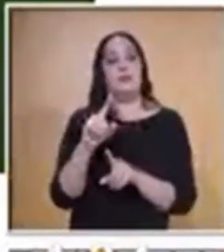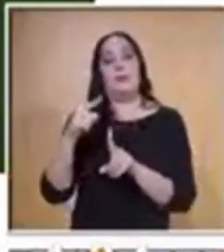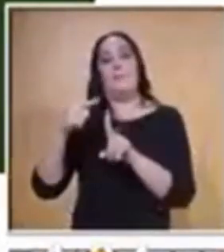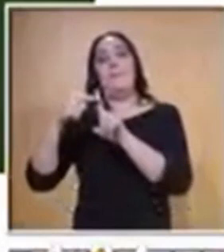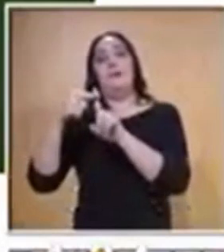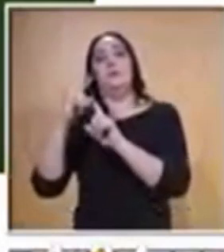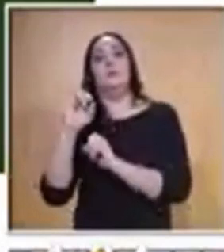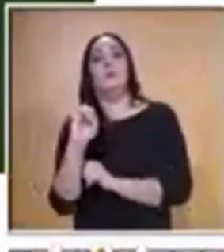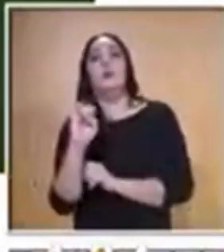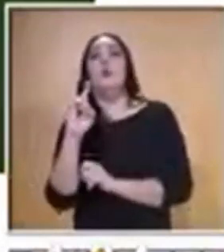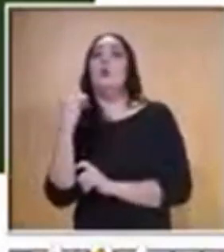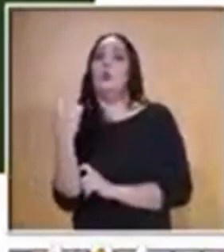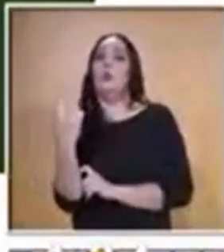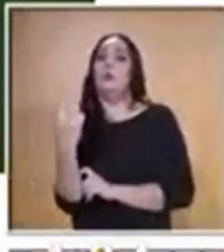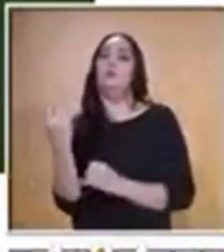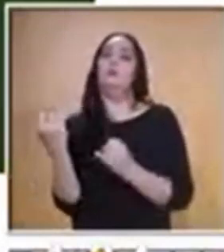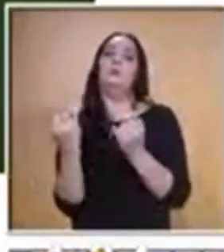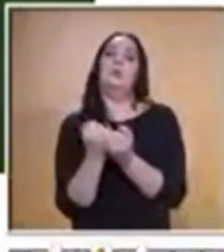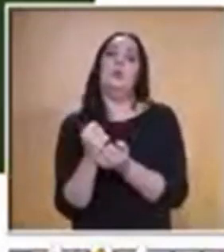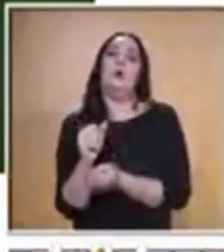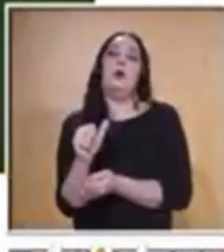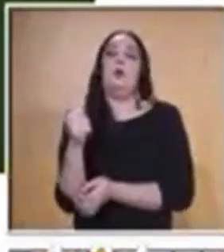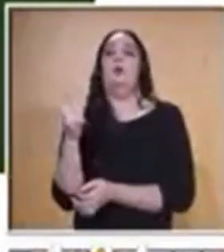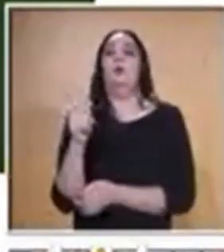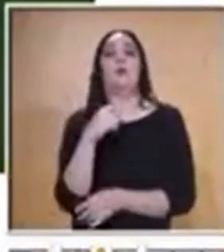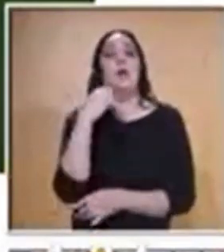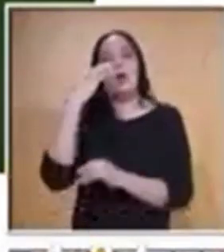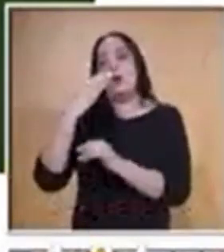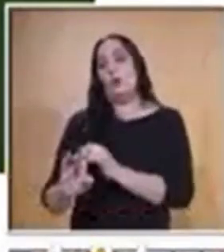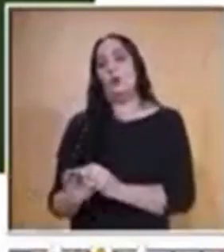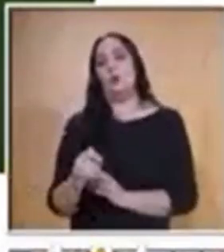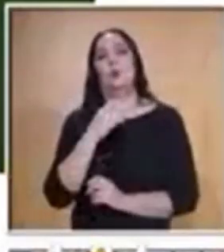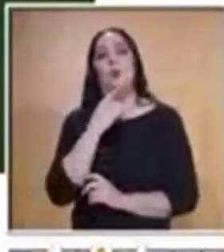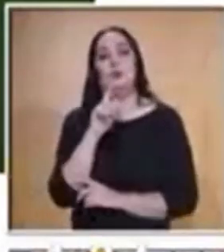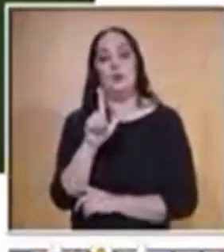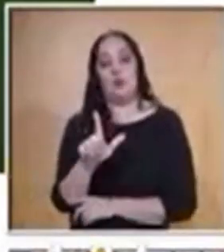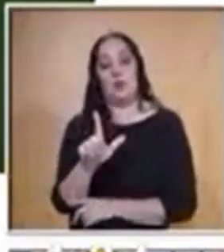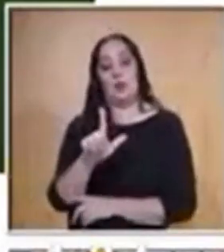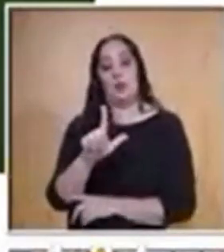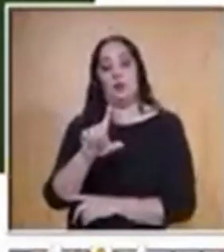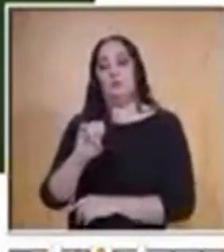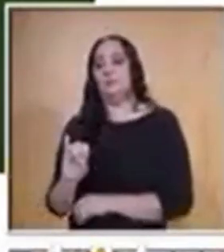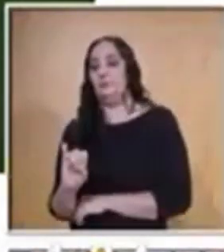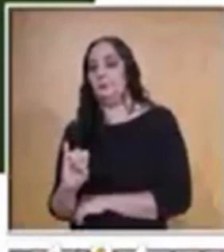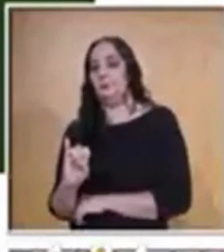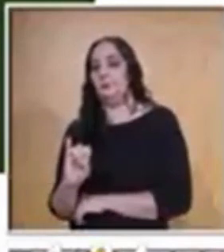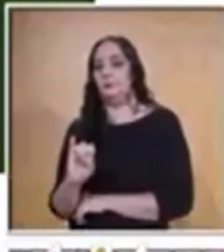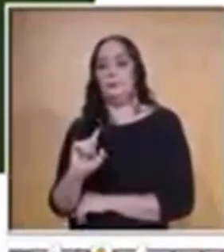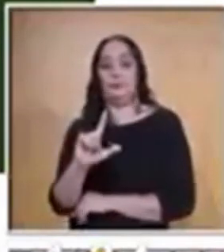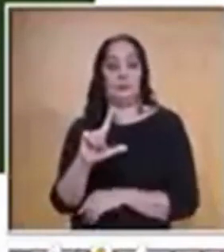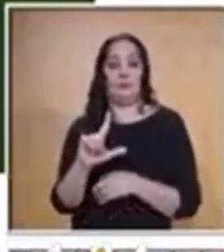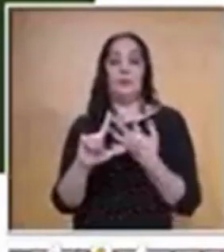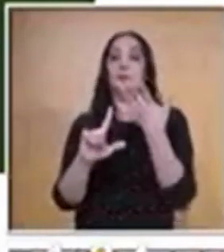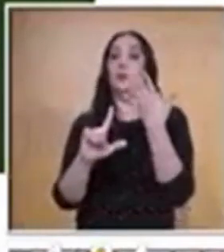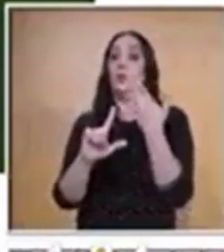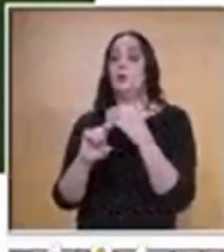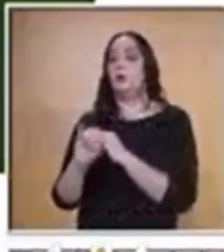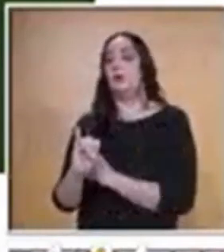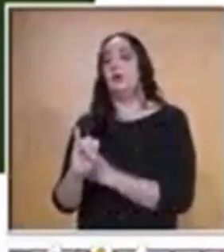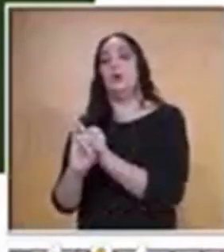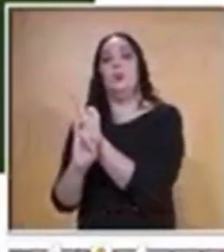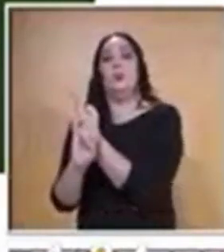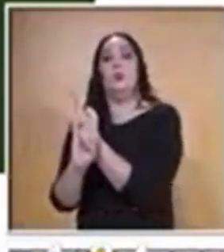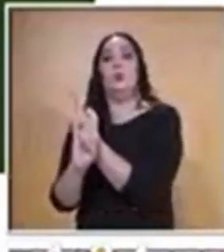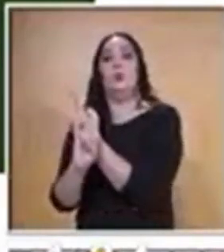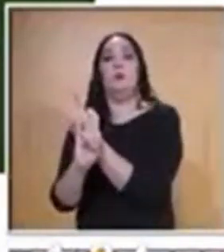igual a 11. Y en el último de los casos es LI, la L vale 50 y la I vale 1, por